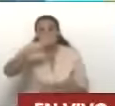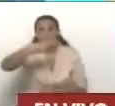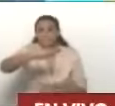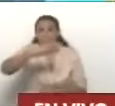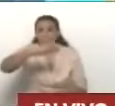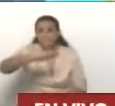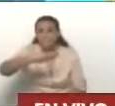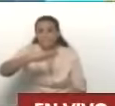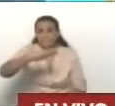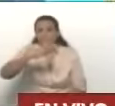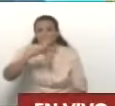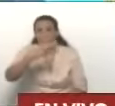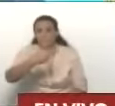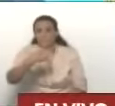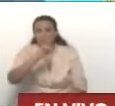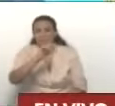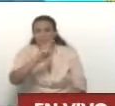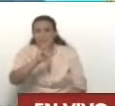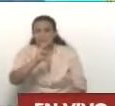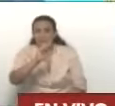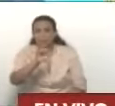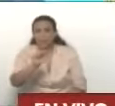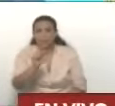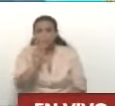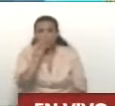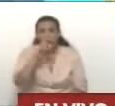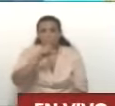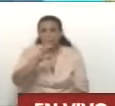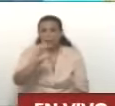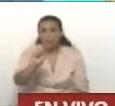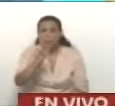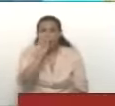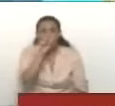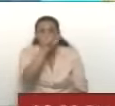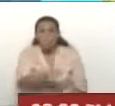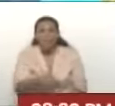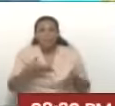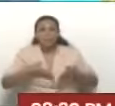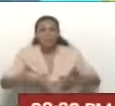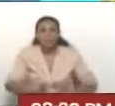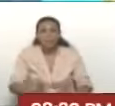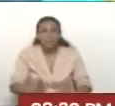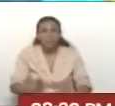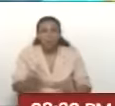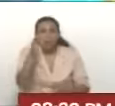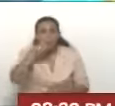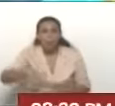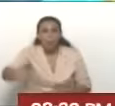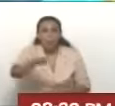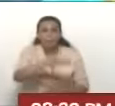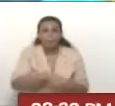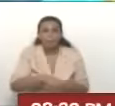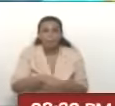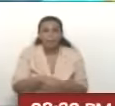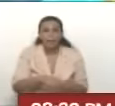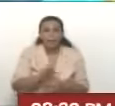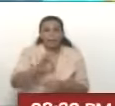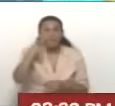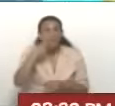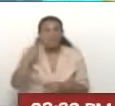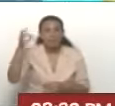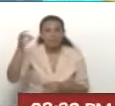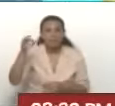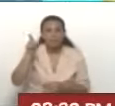Philippe Loulet, mejor conocido como Lolé, nació en el pueblo de Bretaña, en